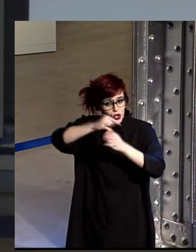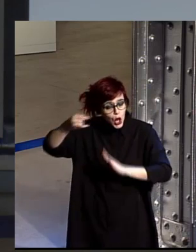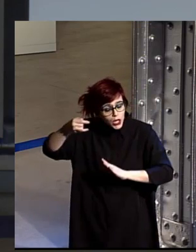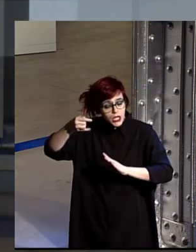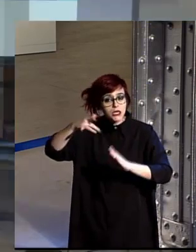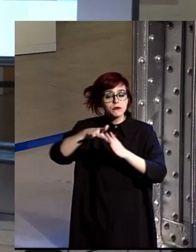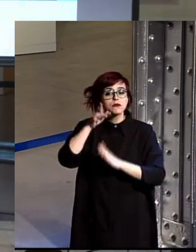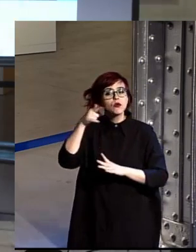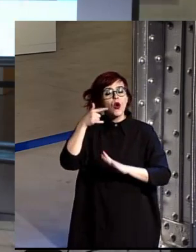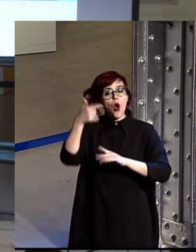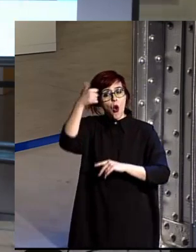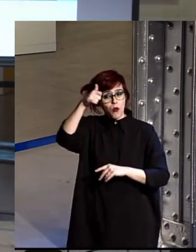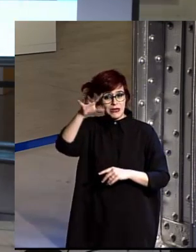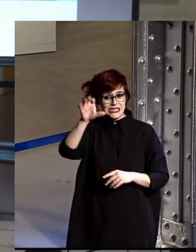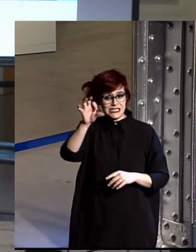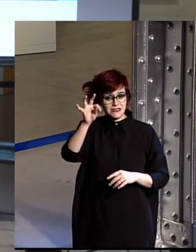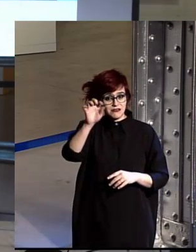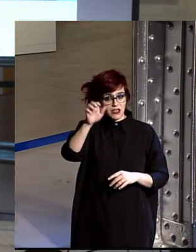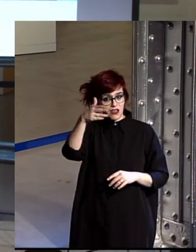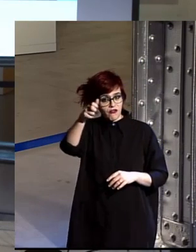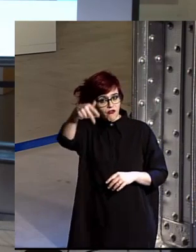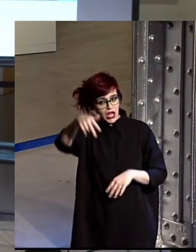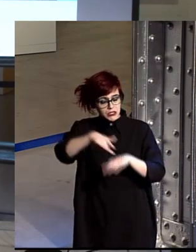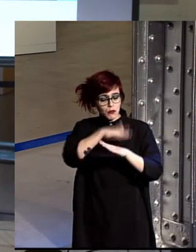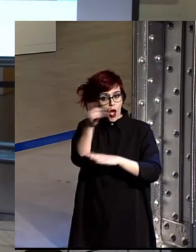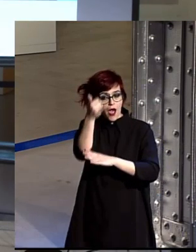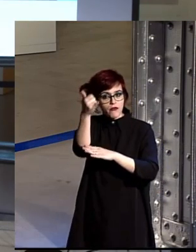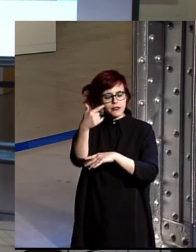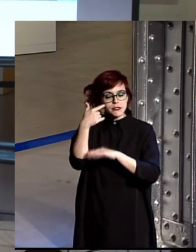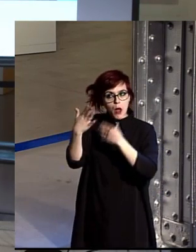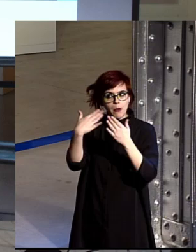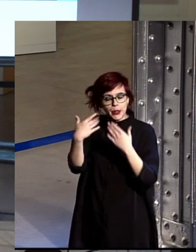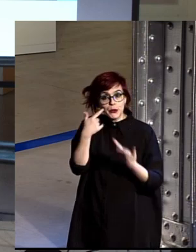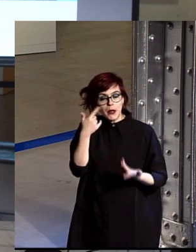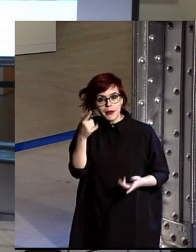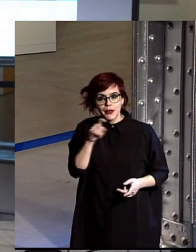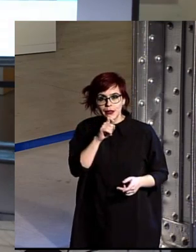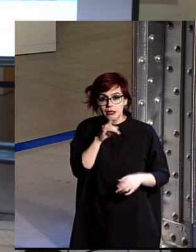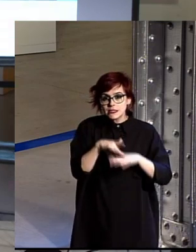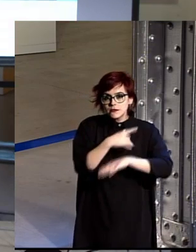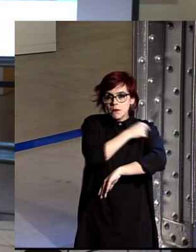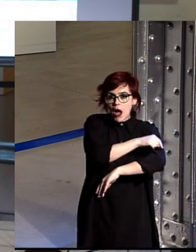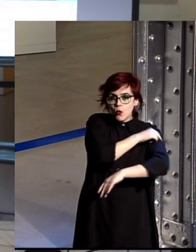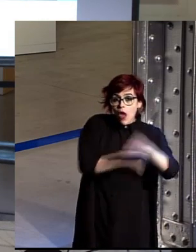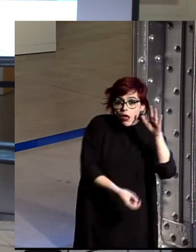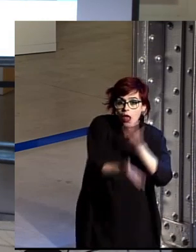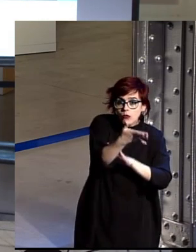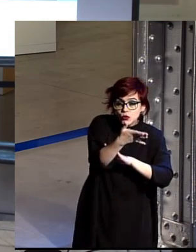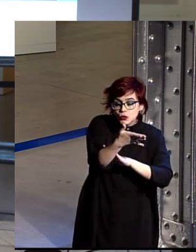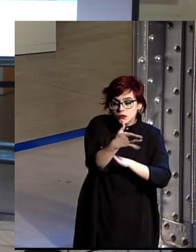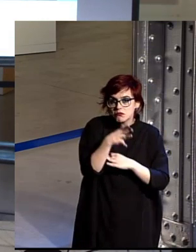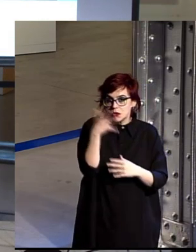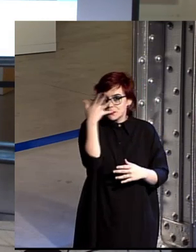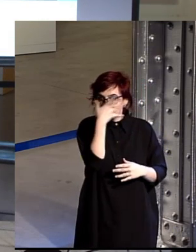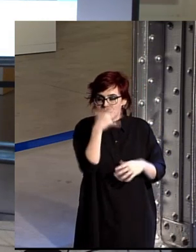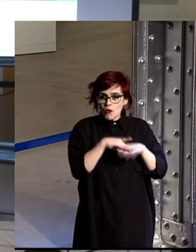reportaje, pues tuve una conversación con mi jefe que básicamente fue como, oye, hay vacunas, pero ¿y si hacemos una nosotros y tal? Yo creo que podemos